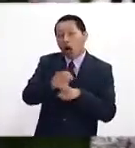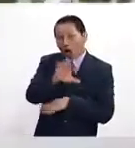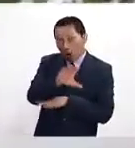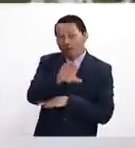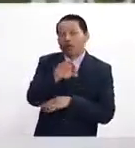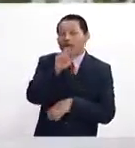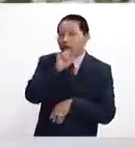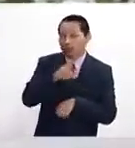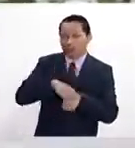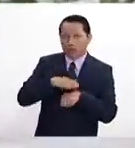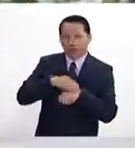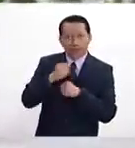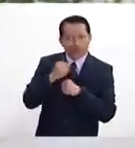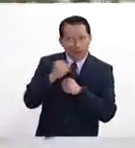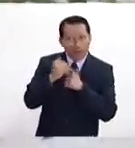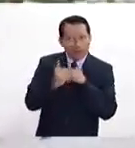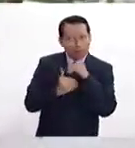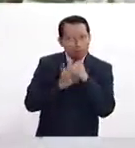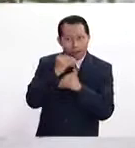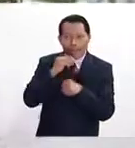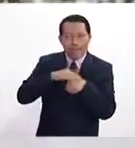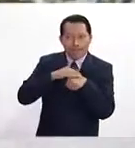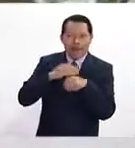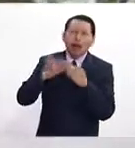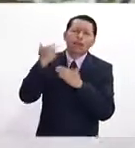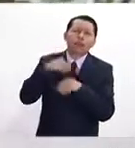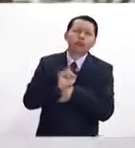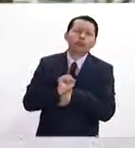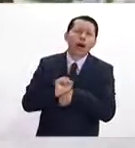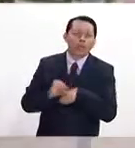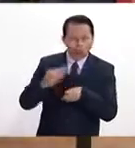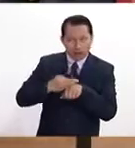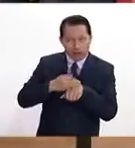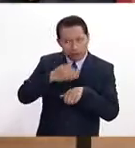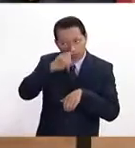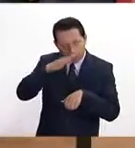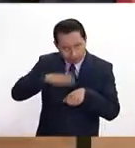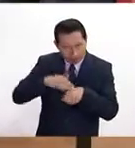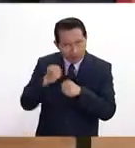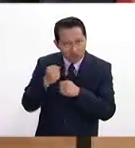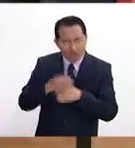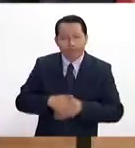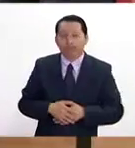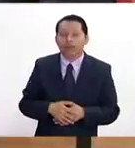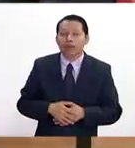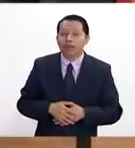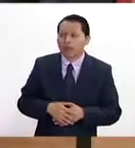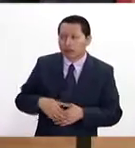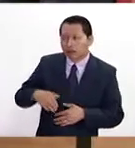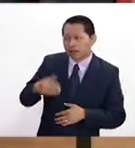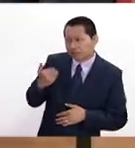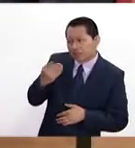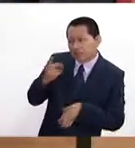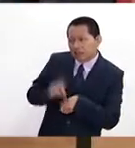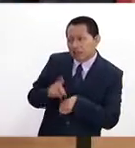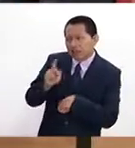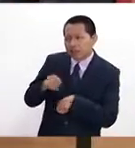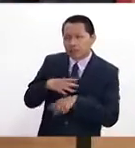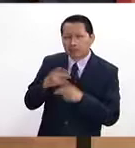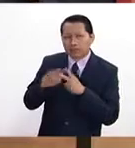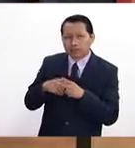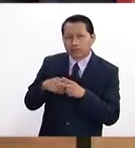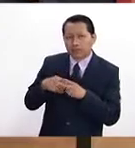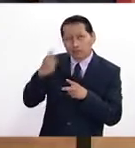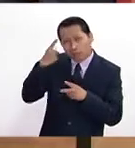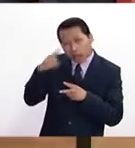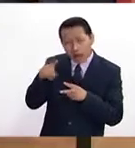más fuertes y mucho más elevadas de lo que eran antes. Inés, estamos a escasos días de que se lleve a cabo ya la elección para